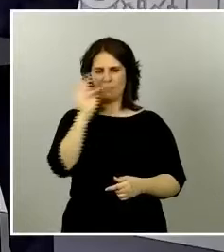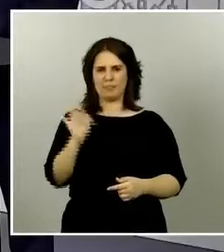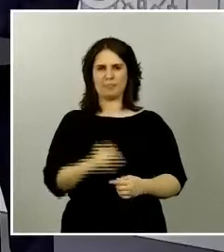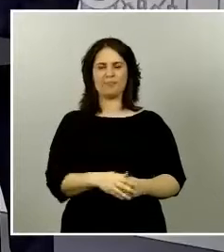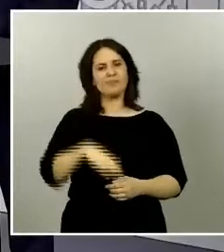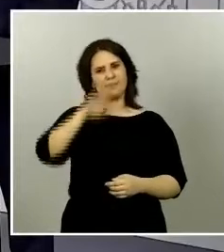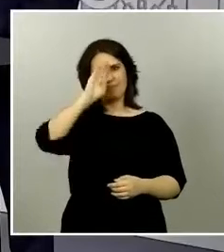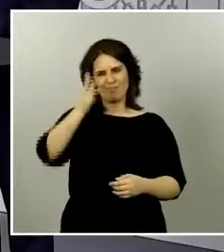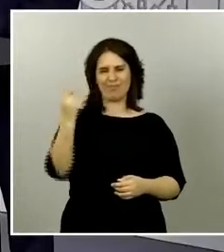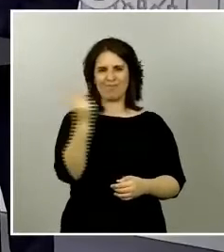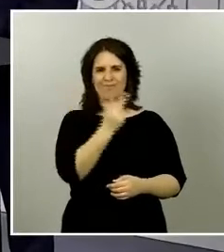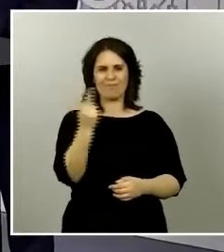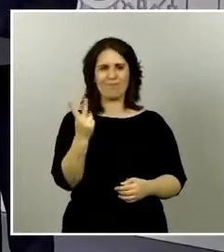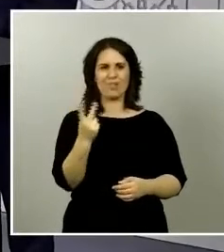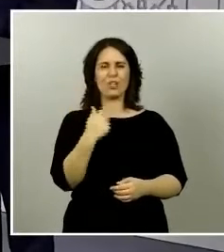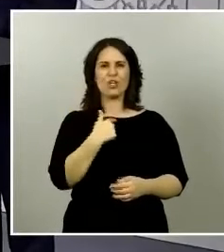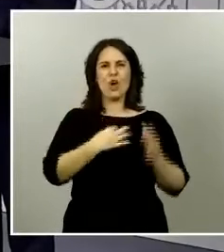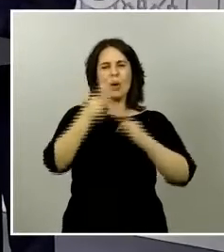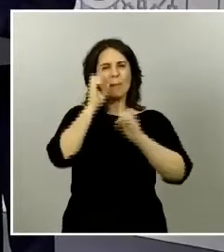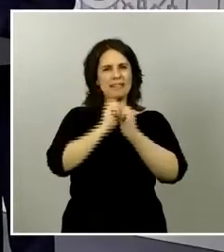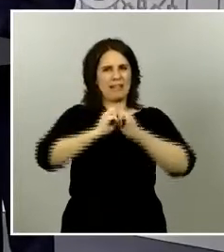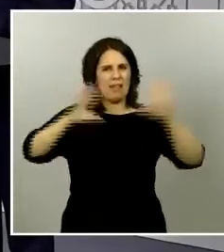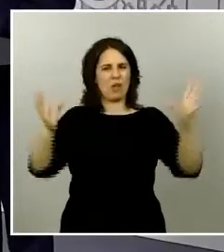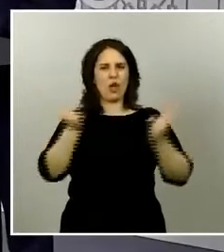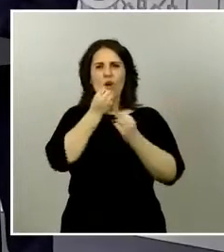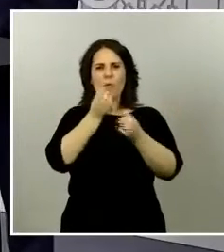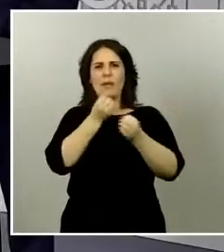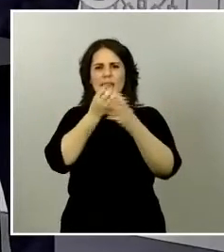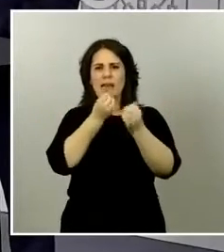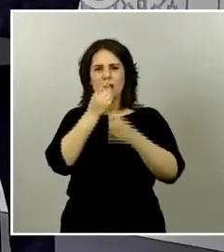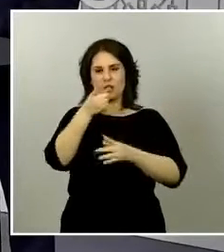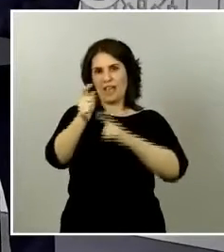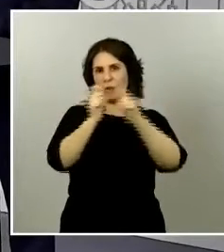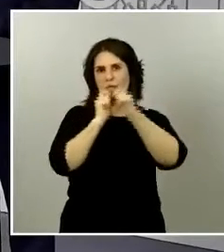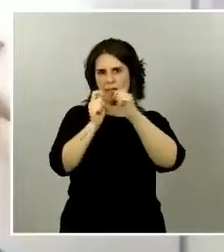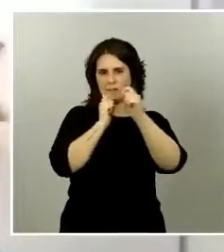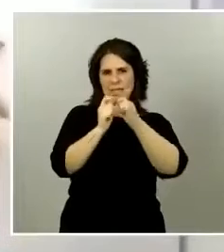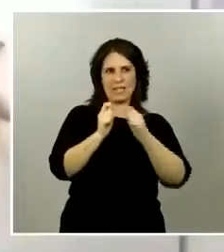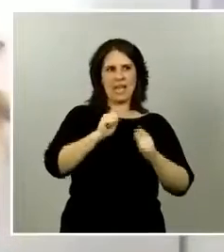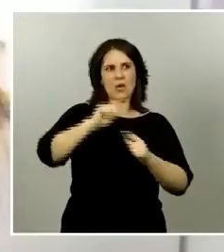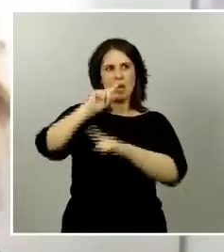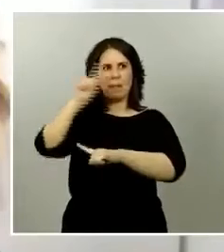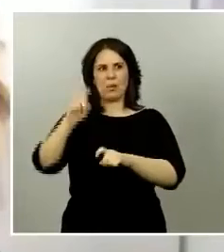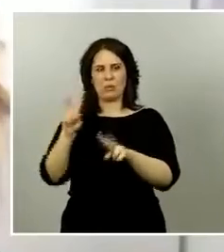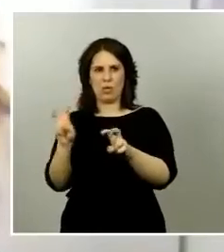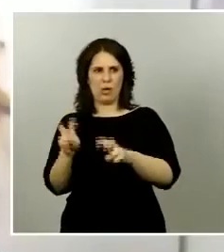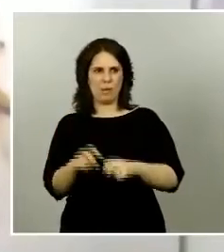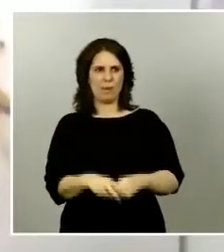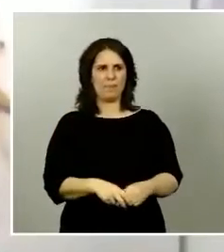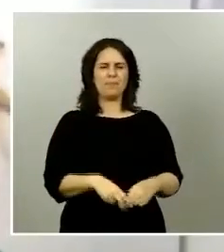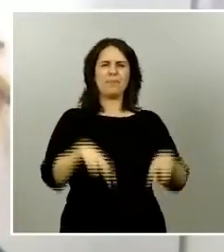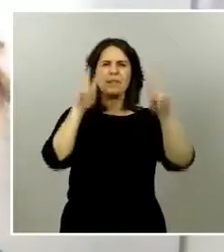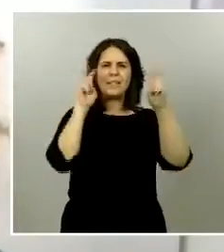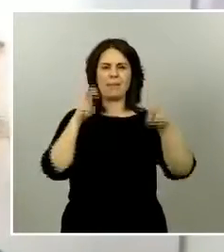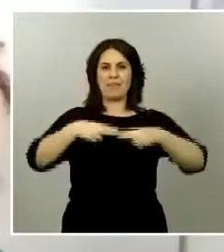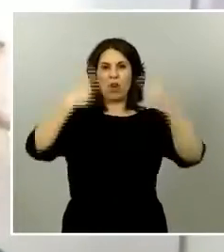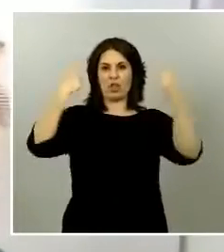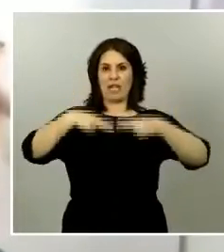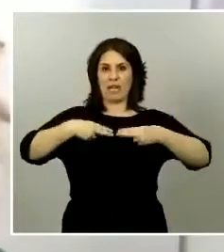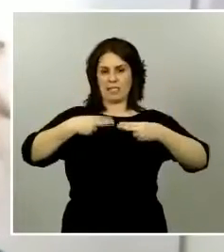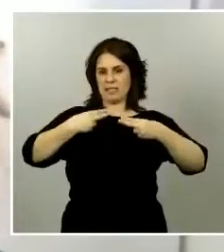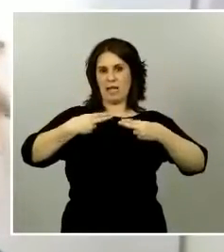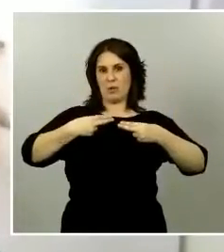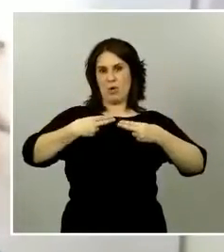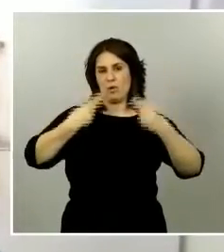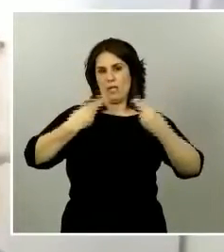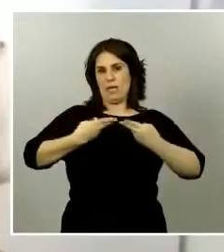Reuters. Adelante, Reuters. Hola, buenas tardes, ministros. Tenía unas matizaciones de comentarios durante la rueda de prensa y una